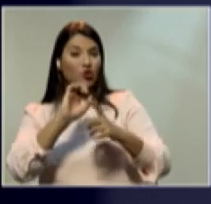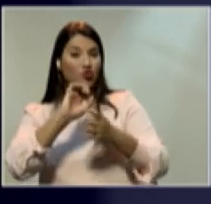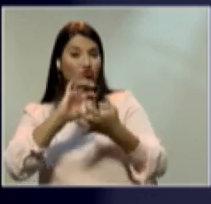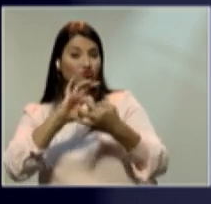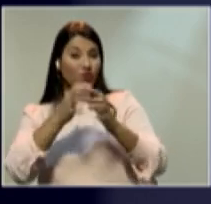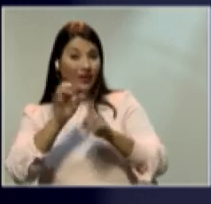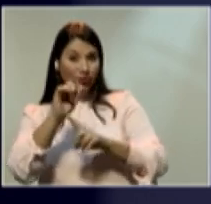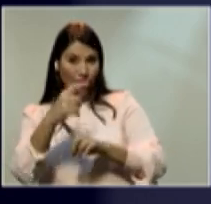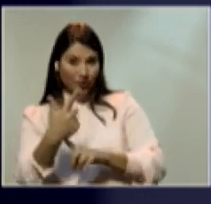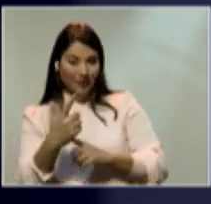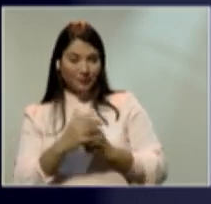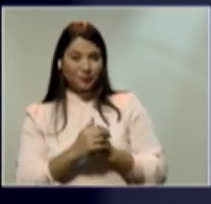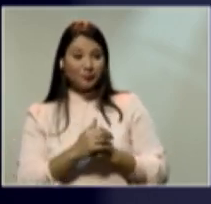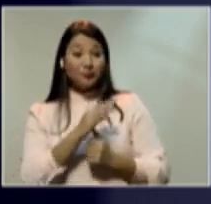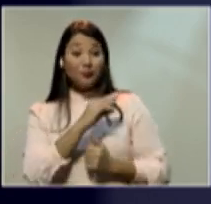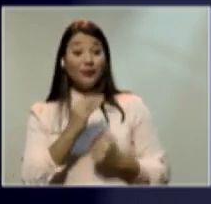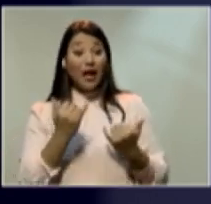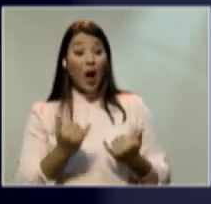redes